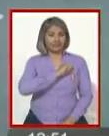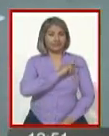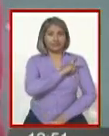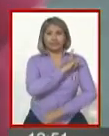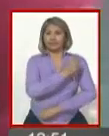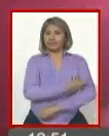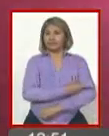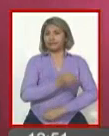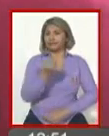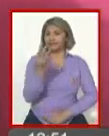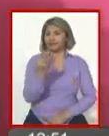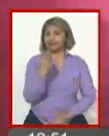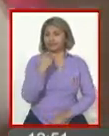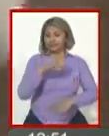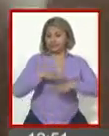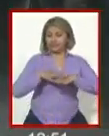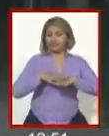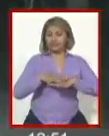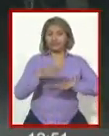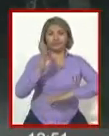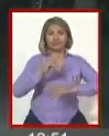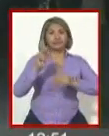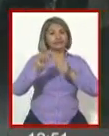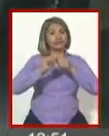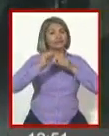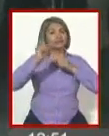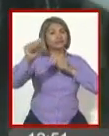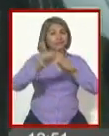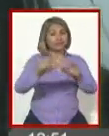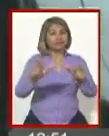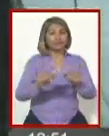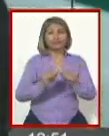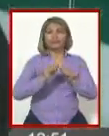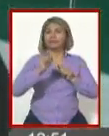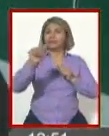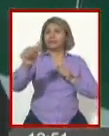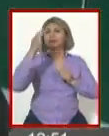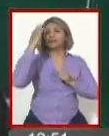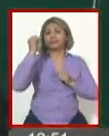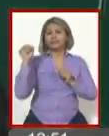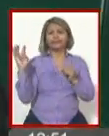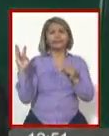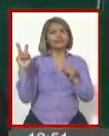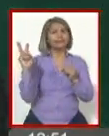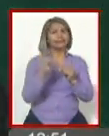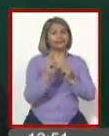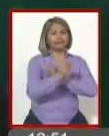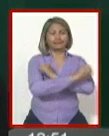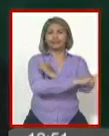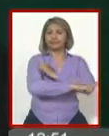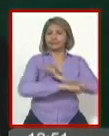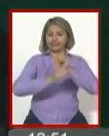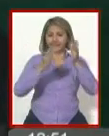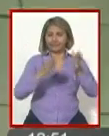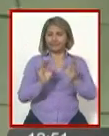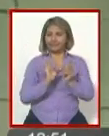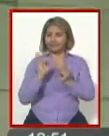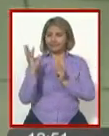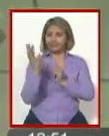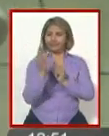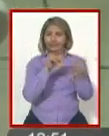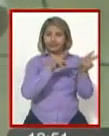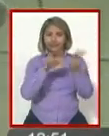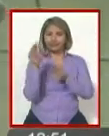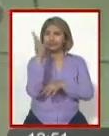del Distrito Policial número 4 recomendó a la población no alejarse a lugares desiertos, ya que son presas fáciles para los antisociales que merodean